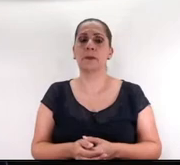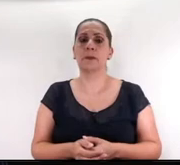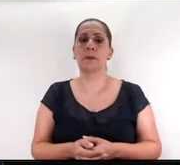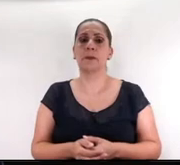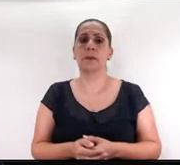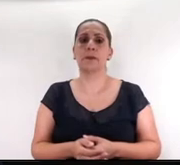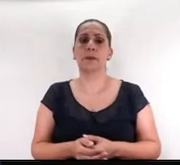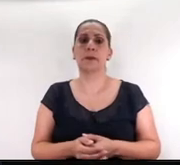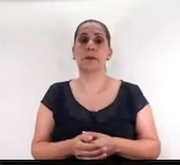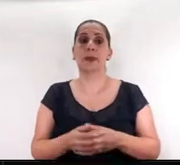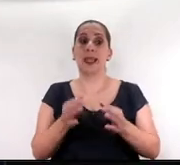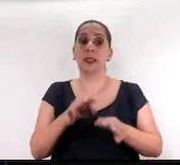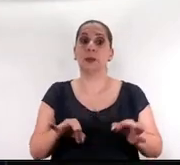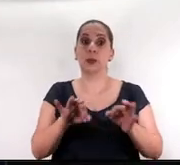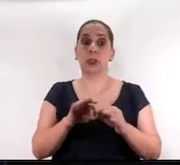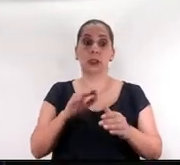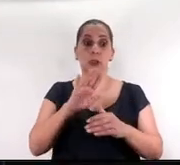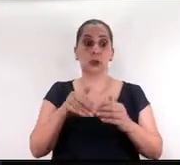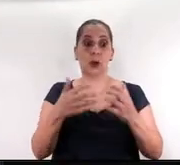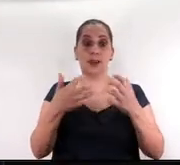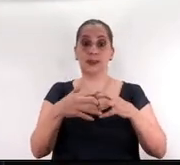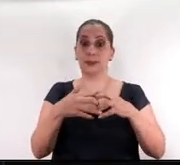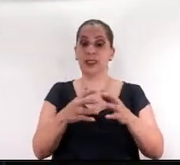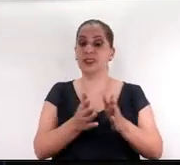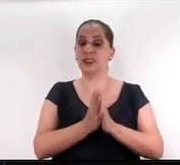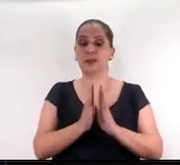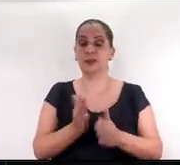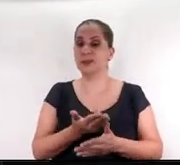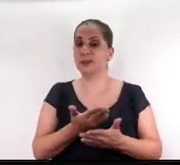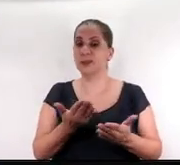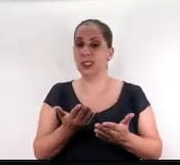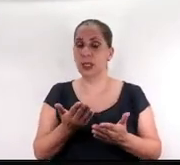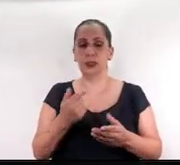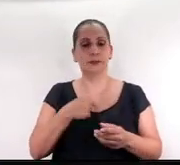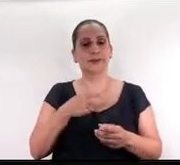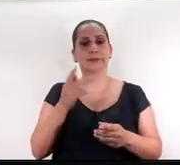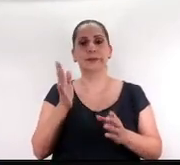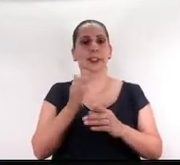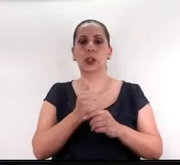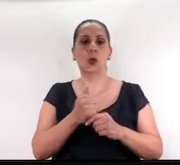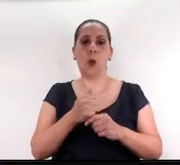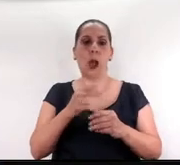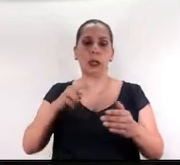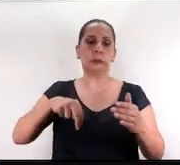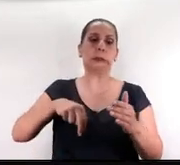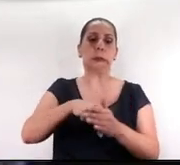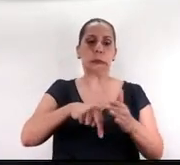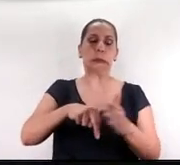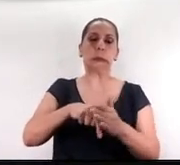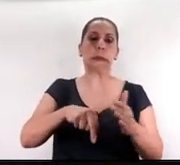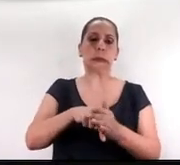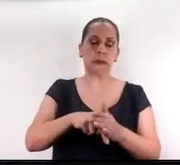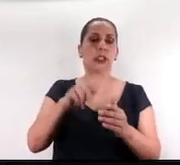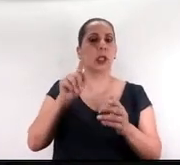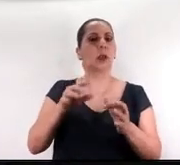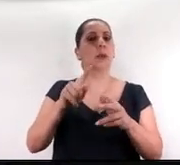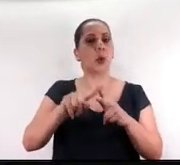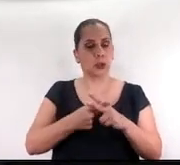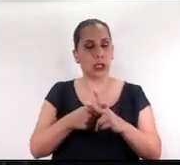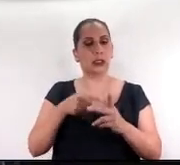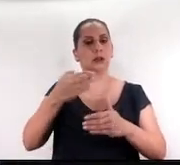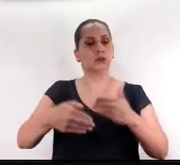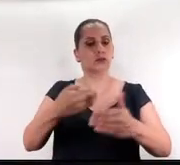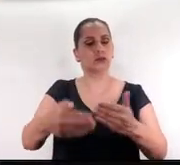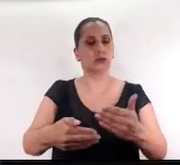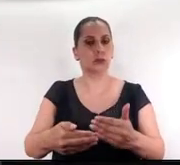Al final, lo que piden las empresas, en primer lugar, es que no le pongan palos a la carreta. Y bueno, si pueden, que además